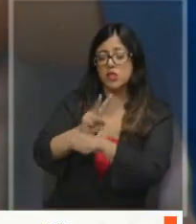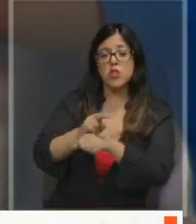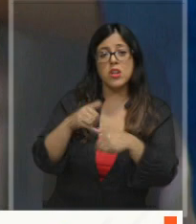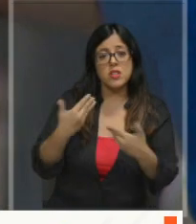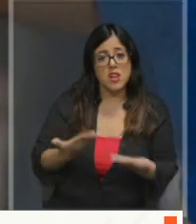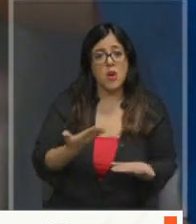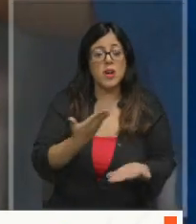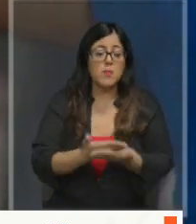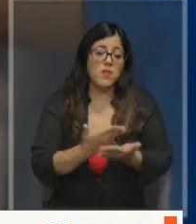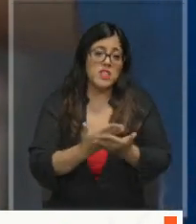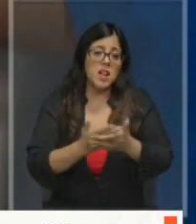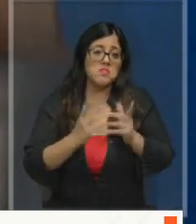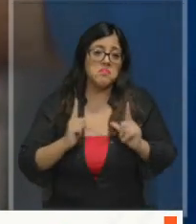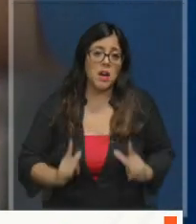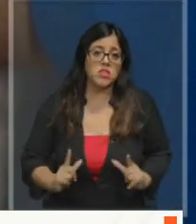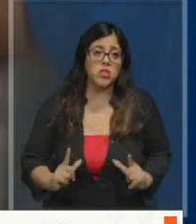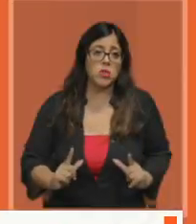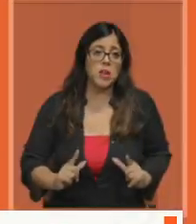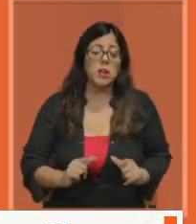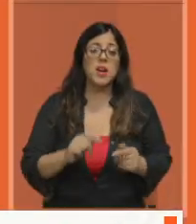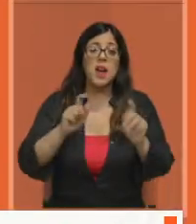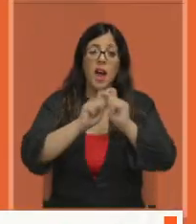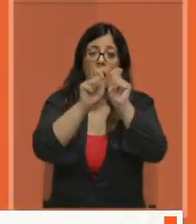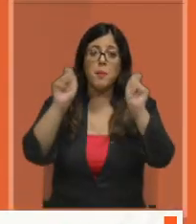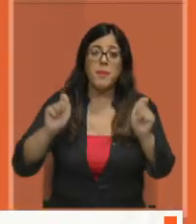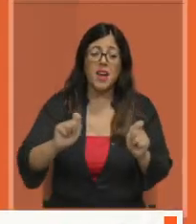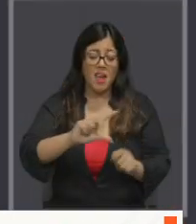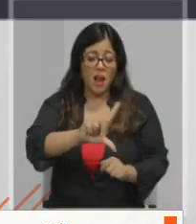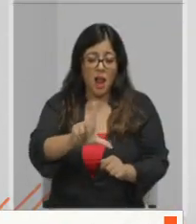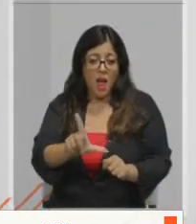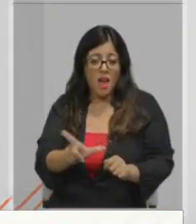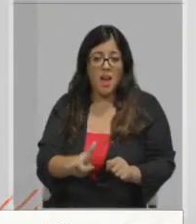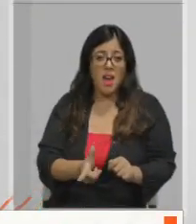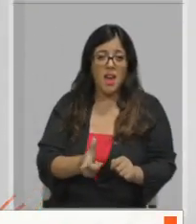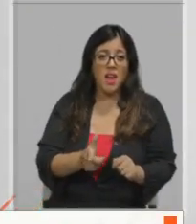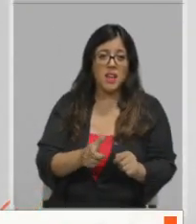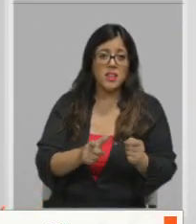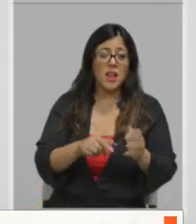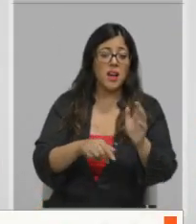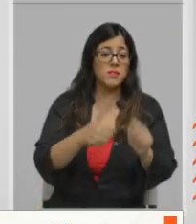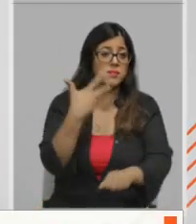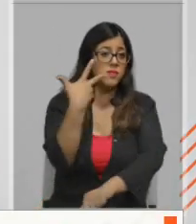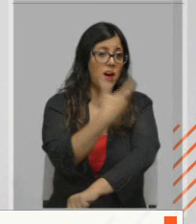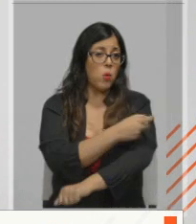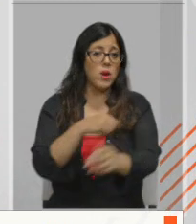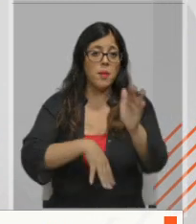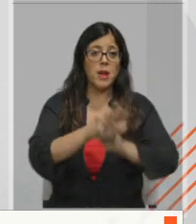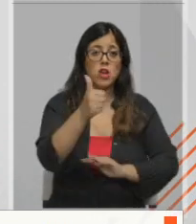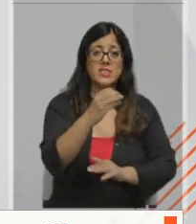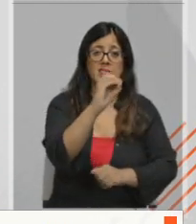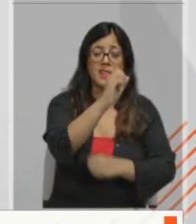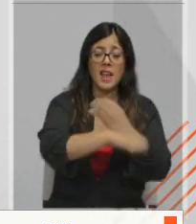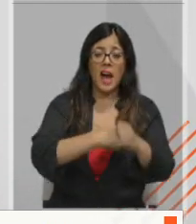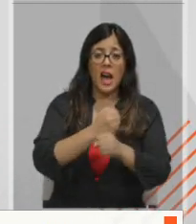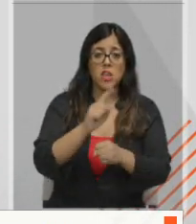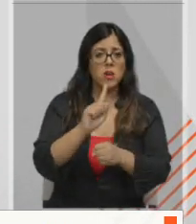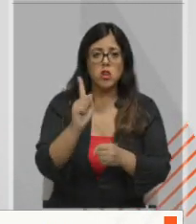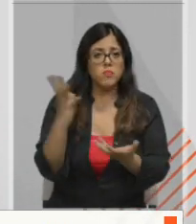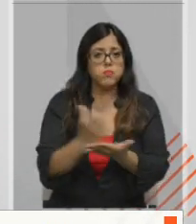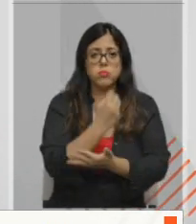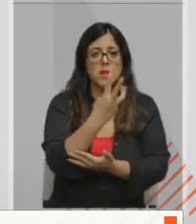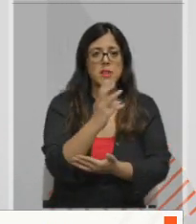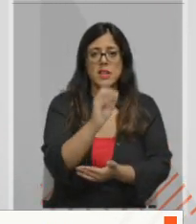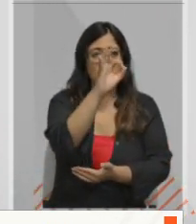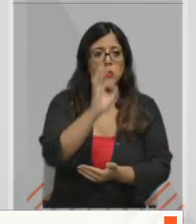Hasta ahora la campaña de vacunación bivalente ha ido lento. La cobertura en mayores de 60 años no alcanza el 30%